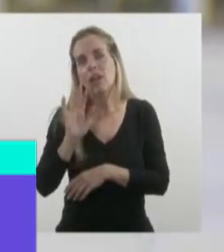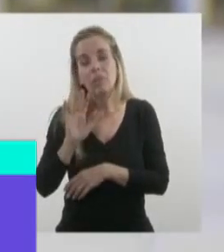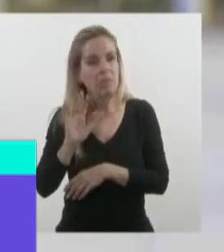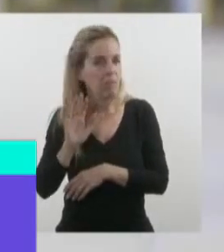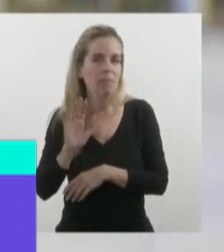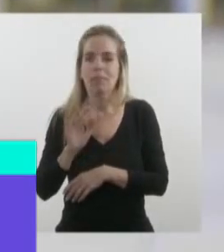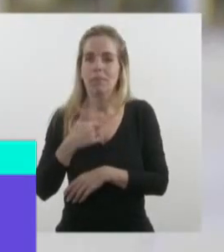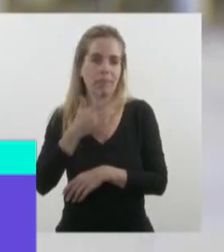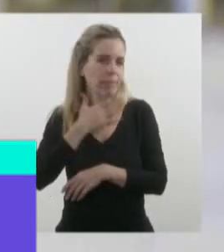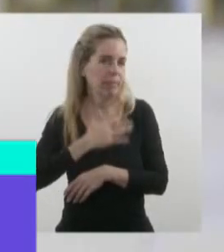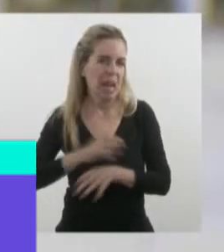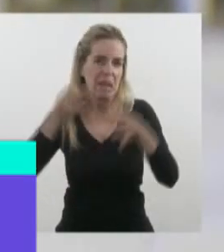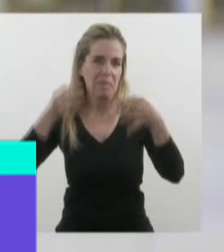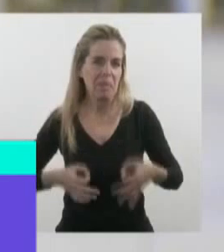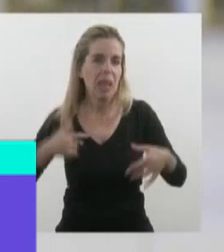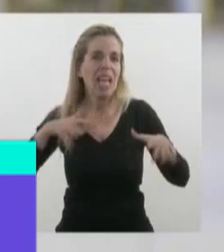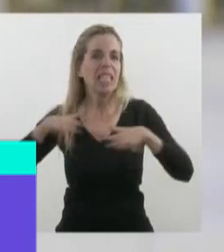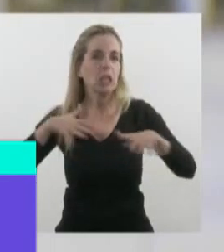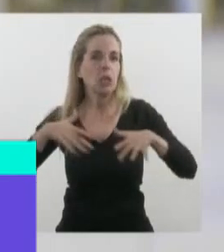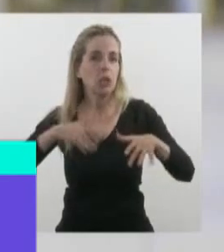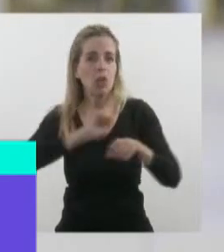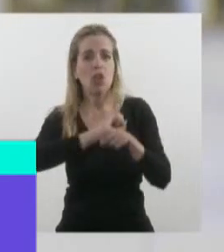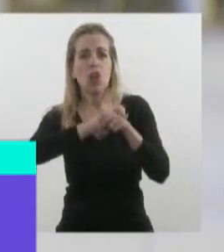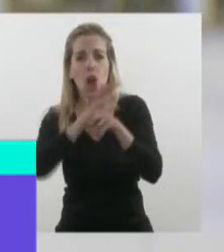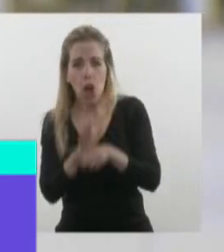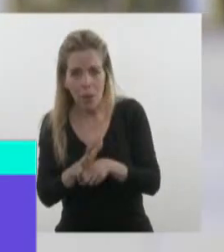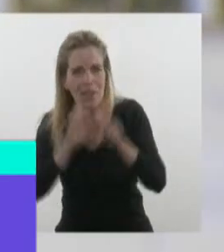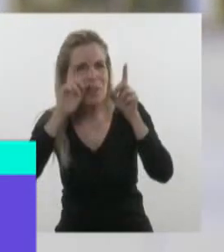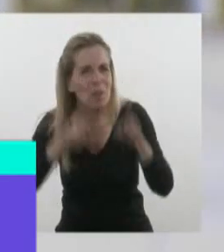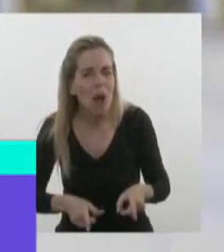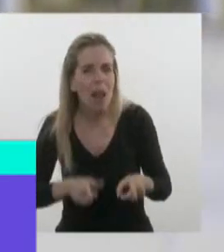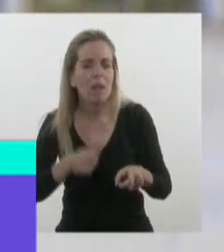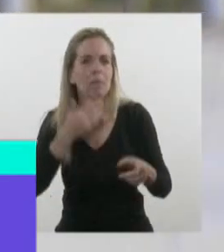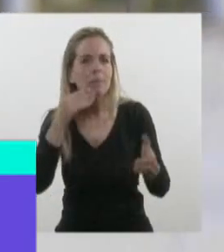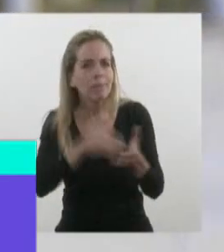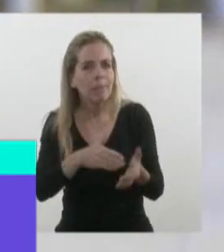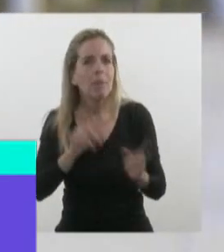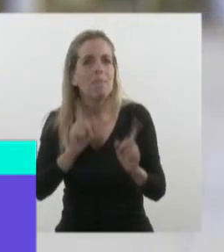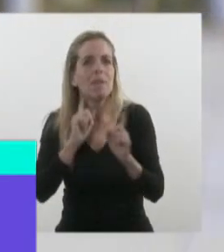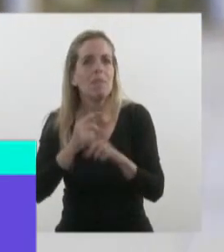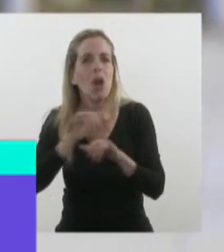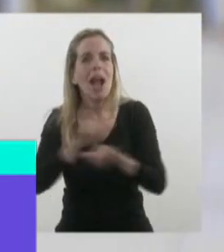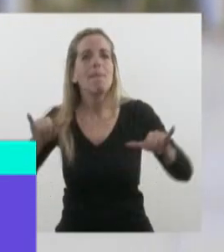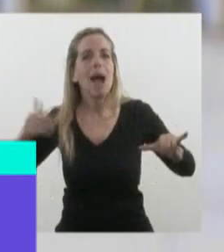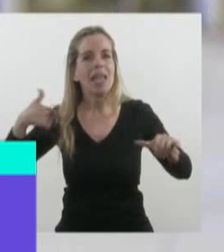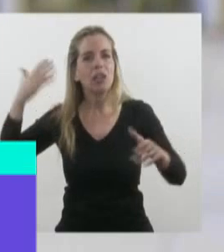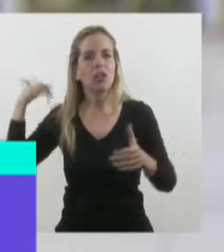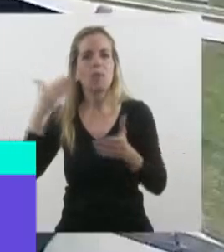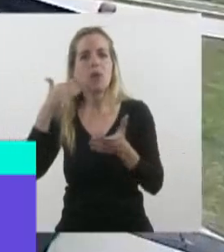decir que en medio de la pandemia pude cumplir infinidad de las promesas que hice en la campaña.